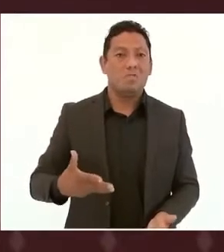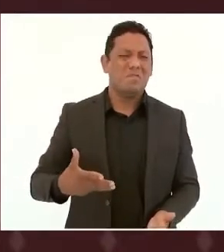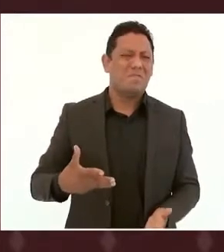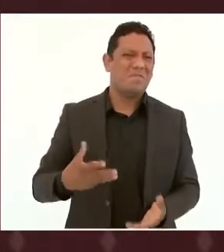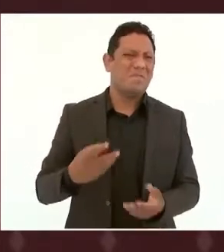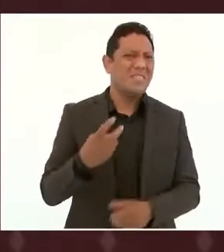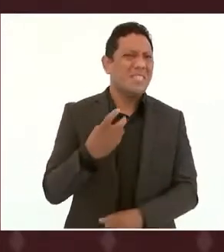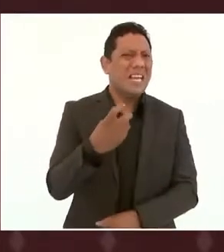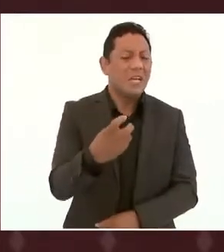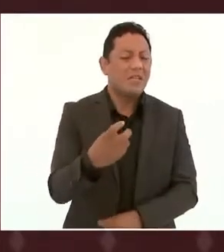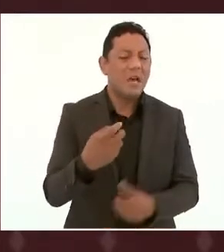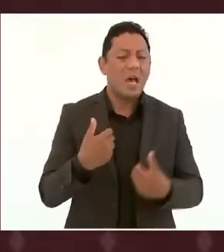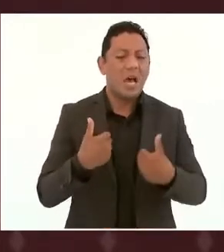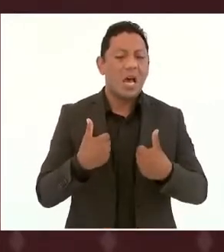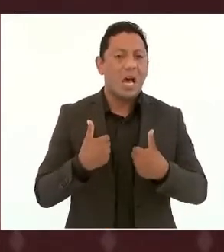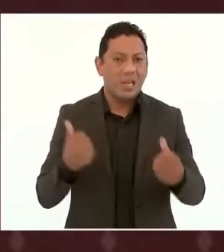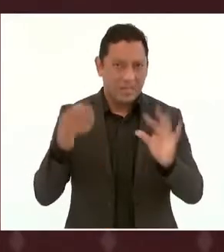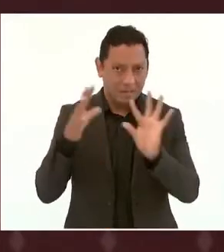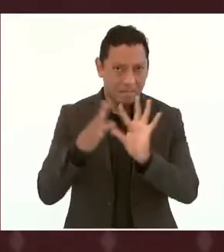Esto explica,